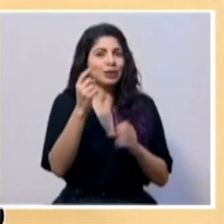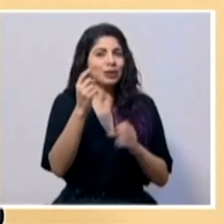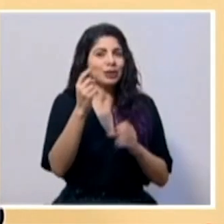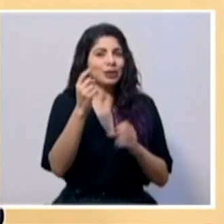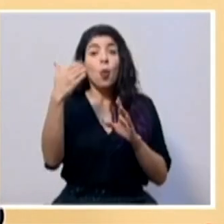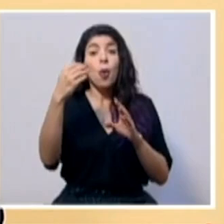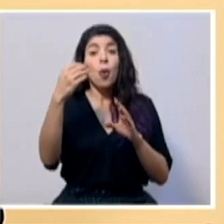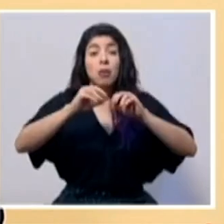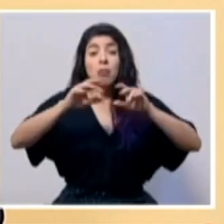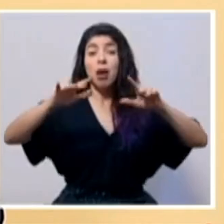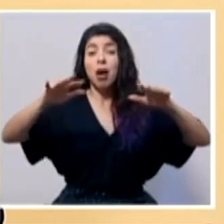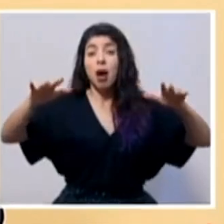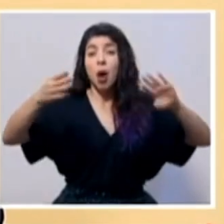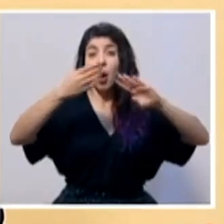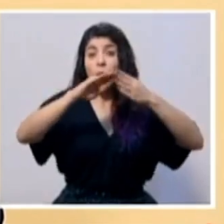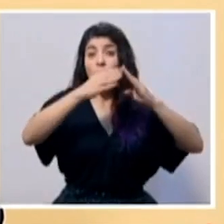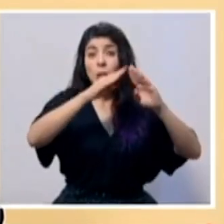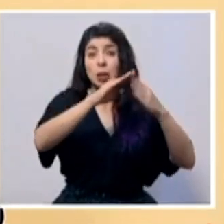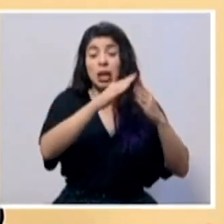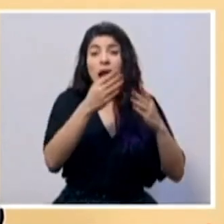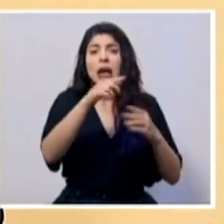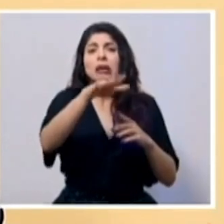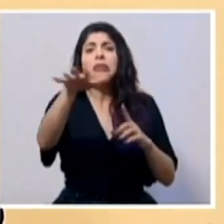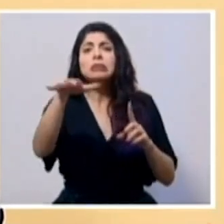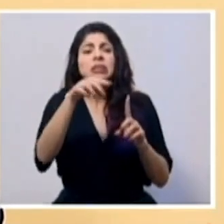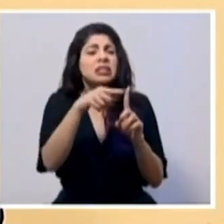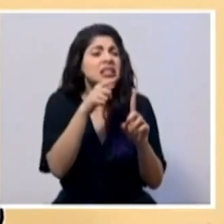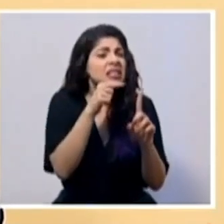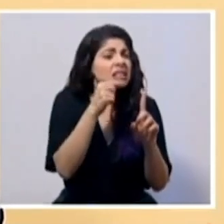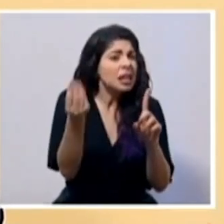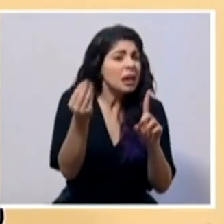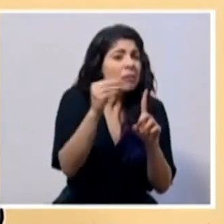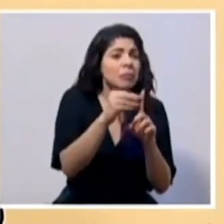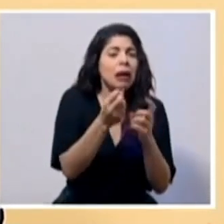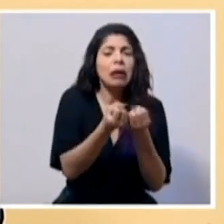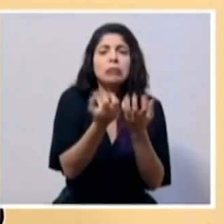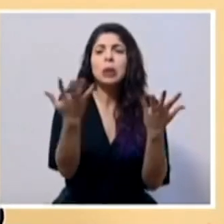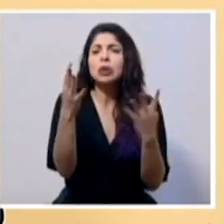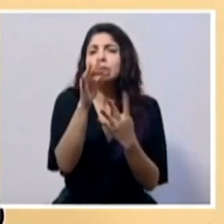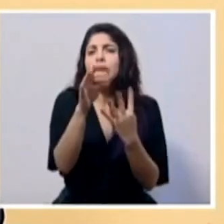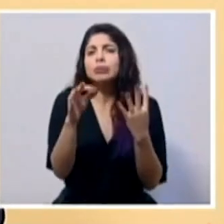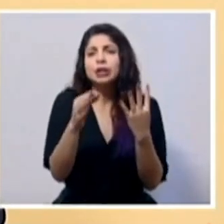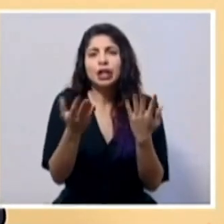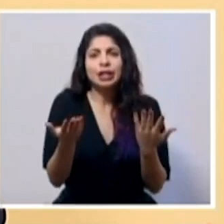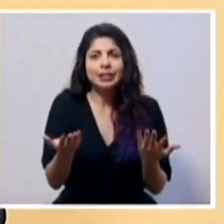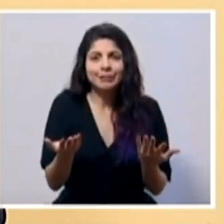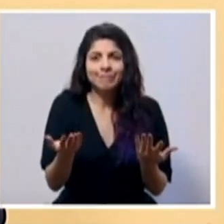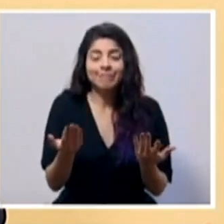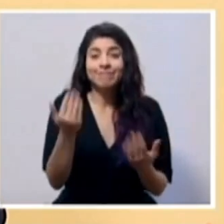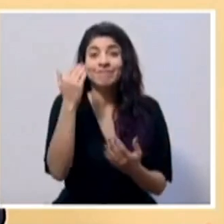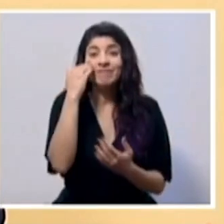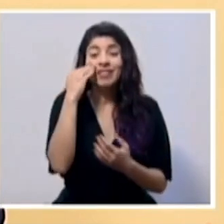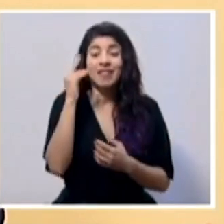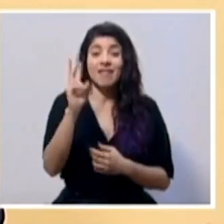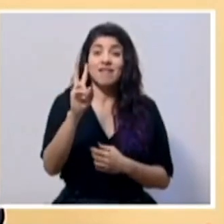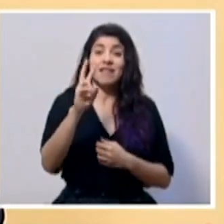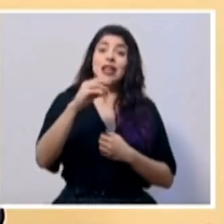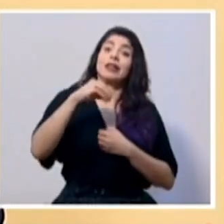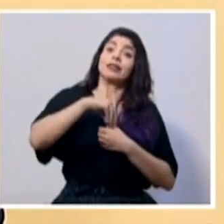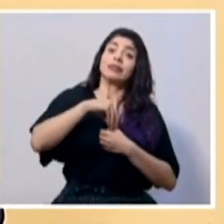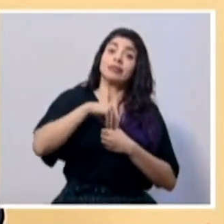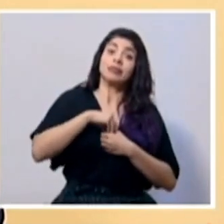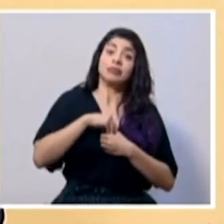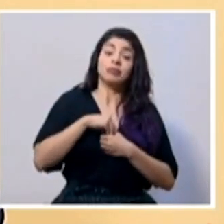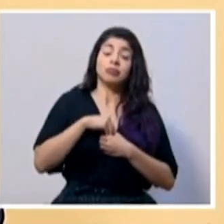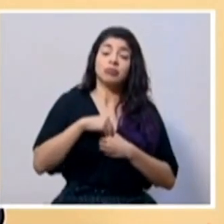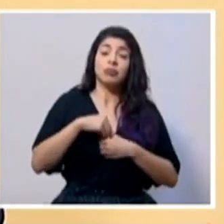de transmisión comunitaria, los escenarios de posible transmisión son múltiples. Y como sabemos que el periodo de incubación es